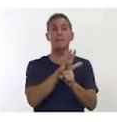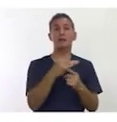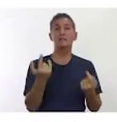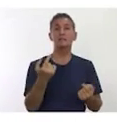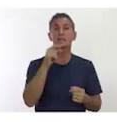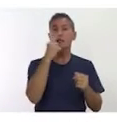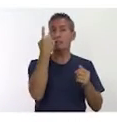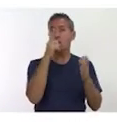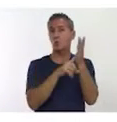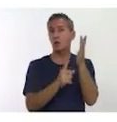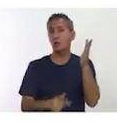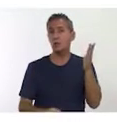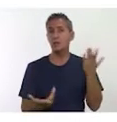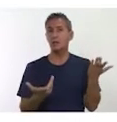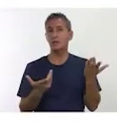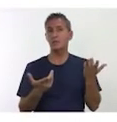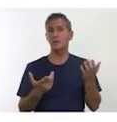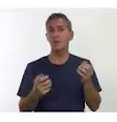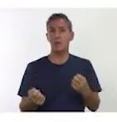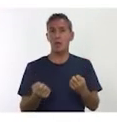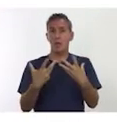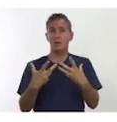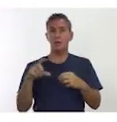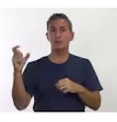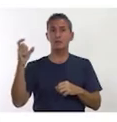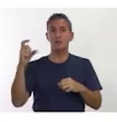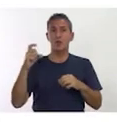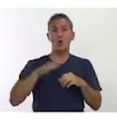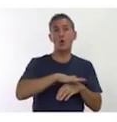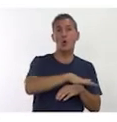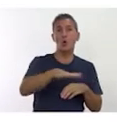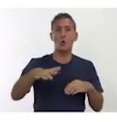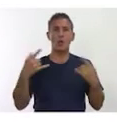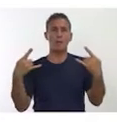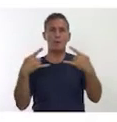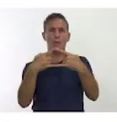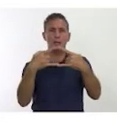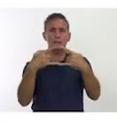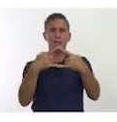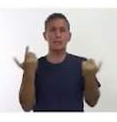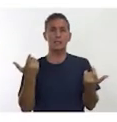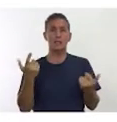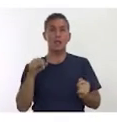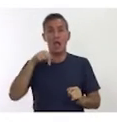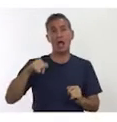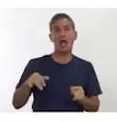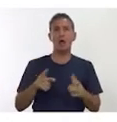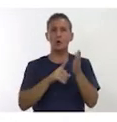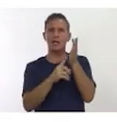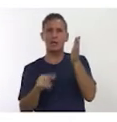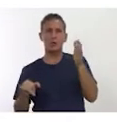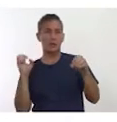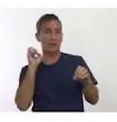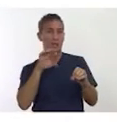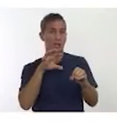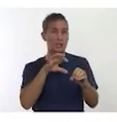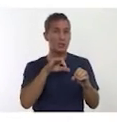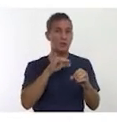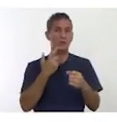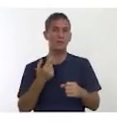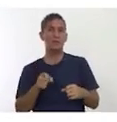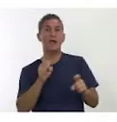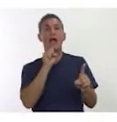estudiaron que a partir de una corriente aparece un campo magnético y ahora en la corriente